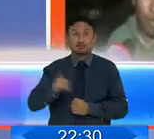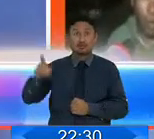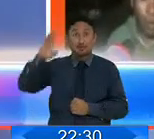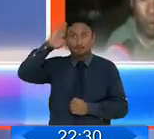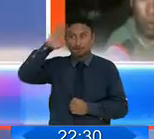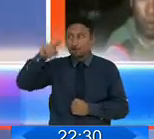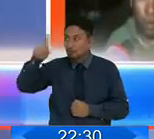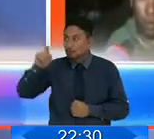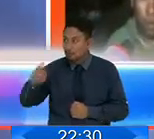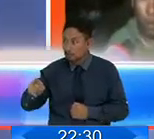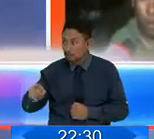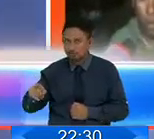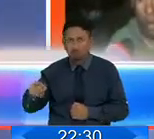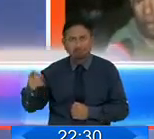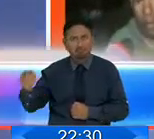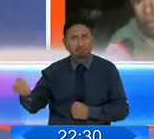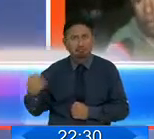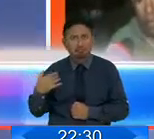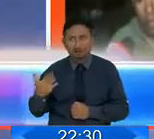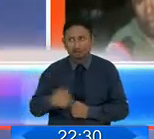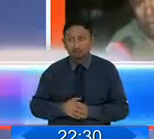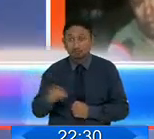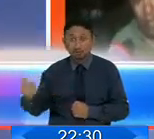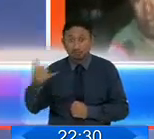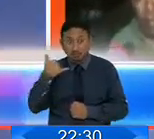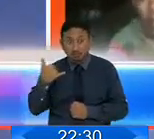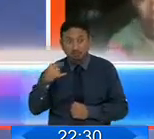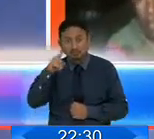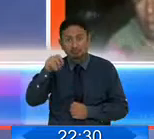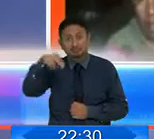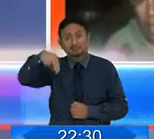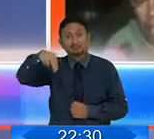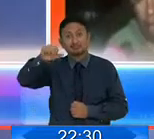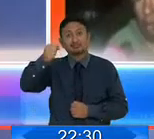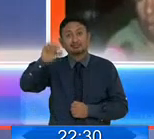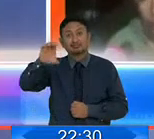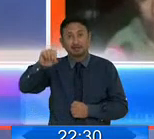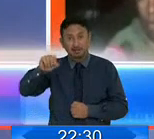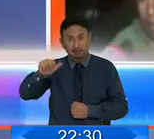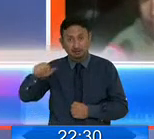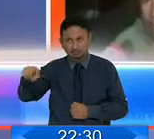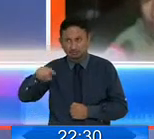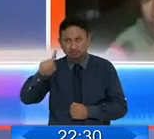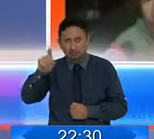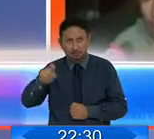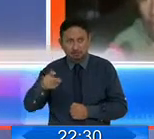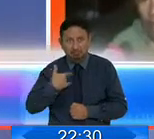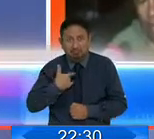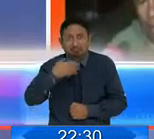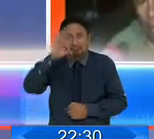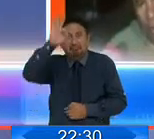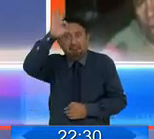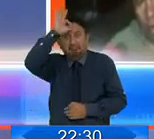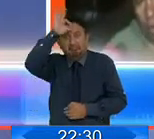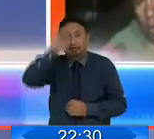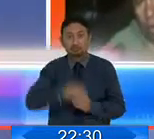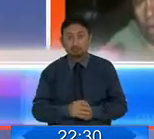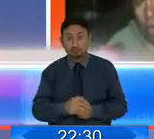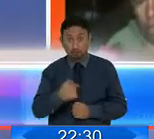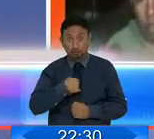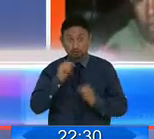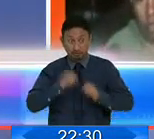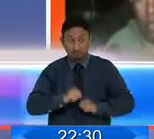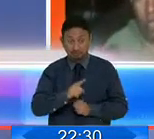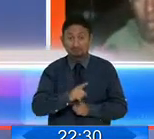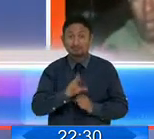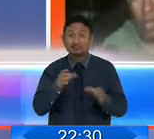sabía nada, porque nosotros hemos estado llamando a la comisaría de Nazca, de Yauyo, y nadie sabía nada. Hasta que hemos logrado localizar